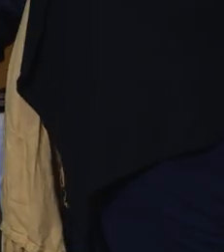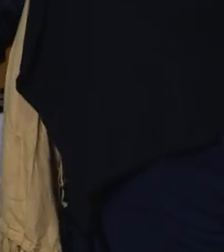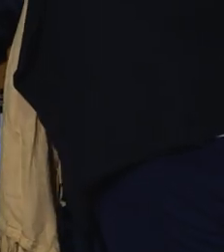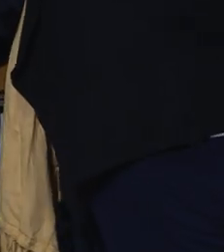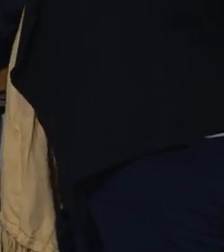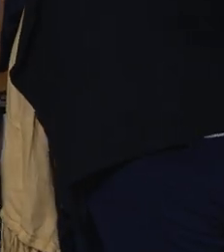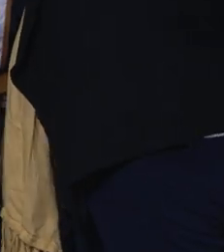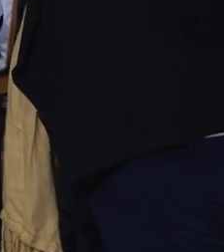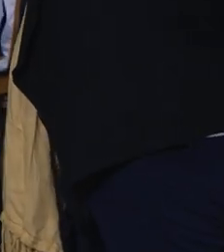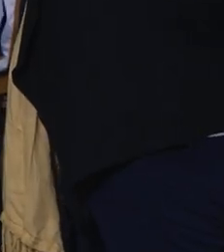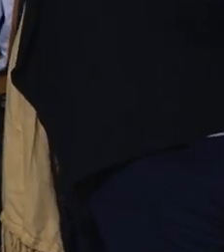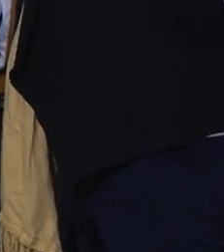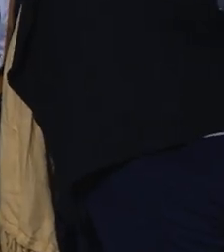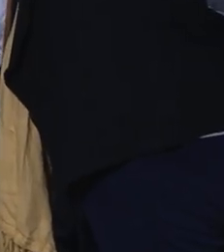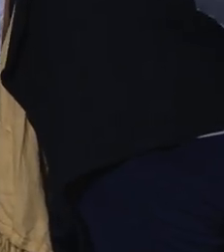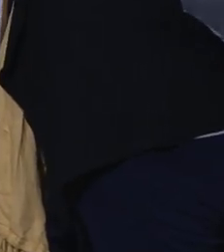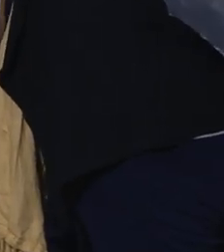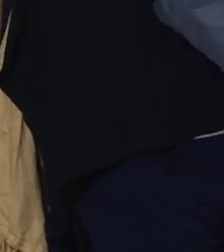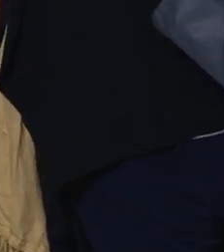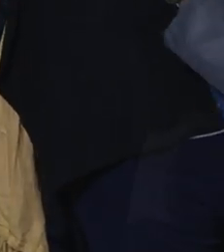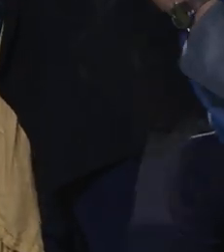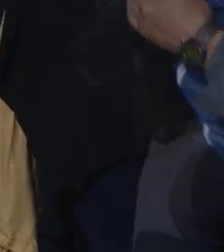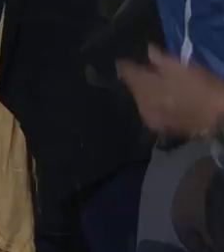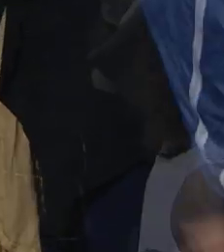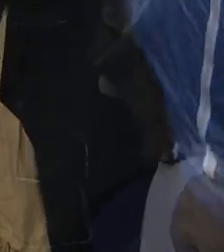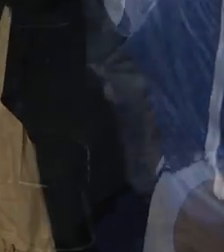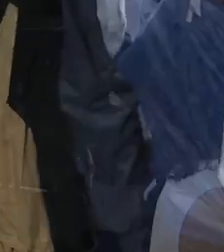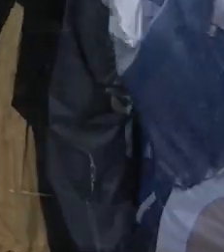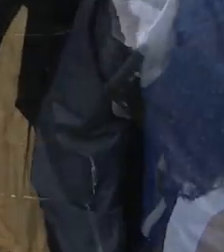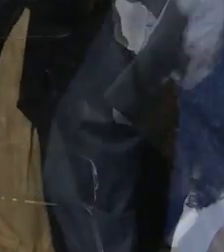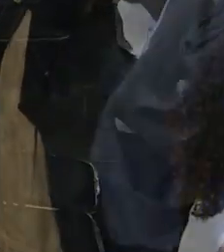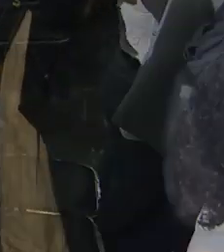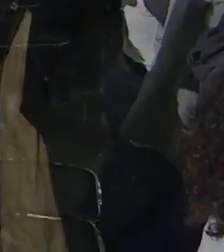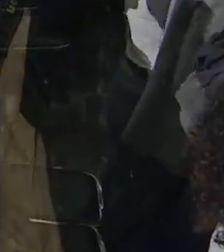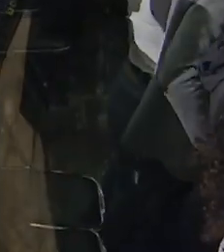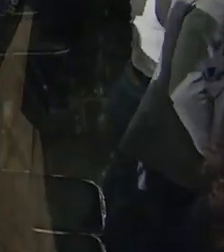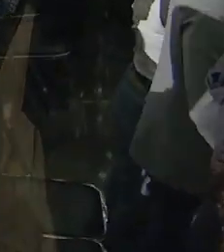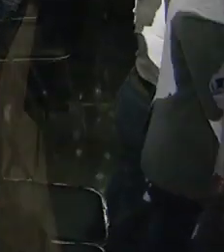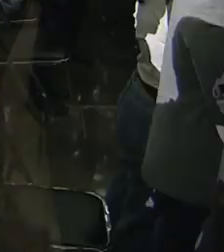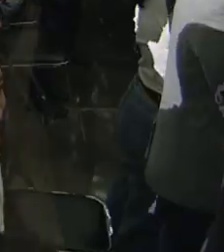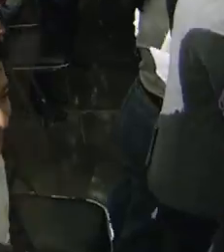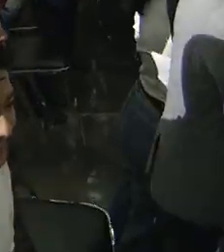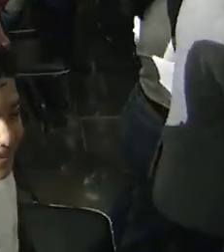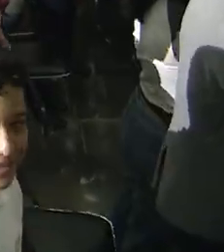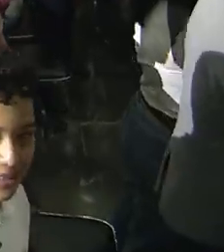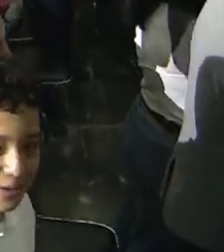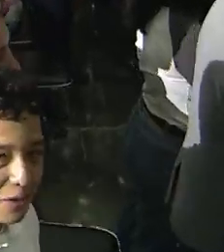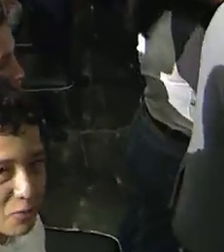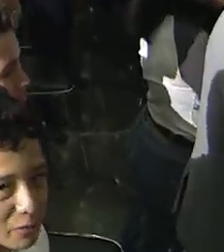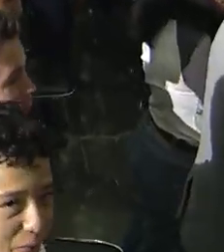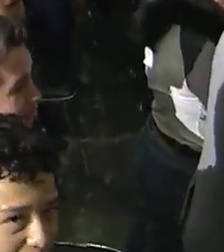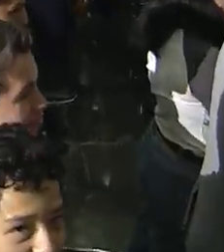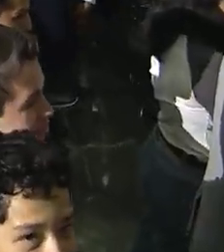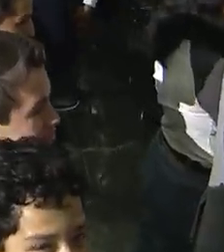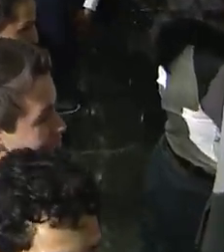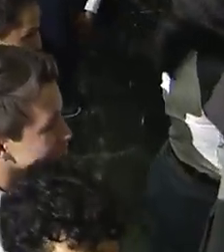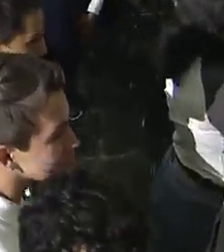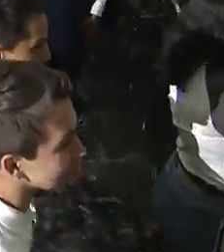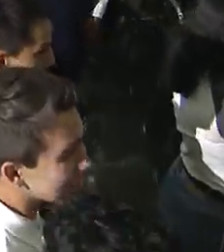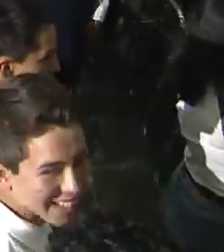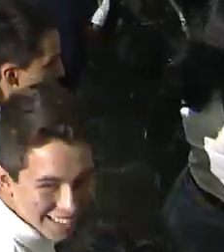emblemático salón juárez del centro cultural universitario tlatelolco que ha sido dispuesto para alrededor de más de 1000 personas